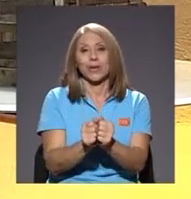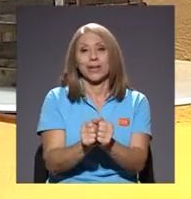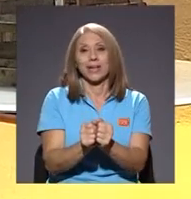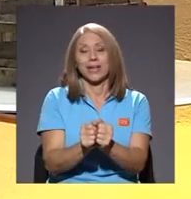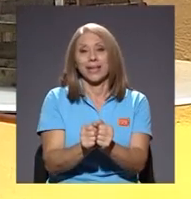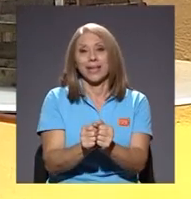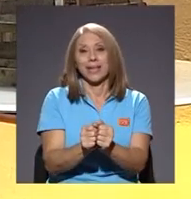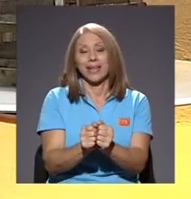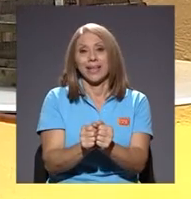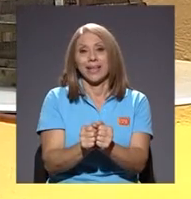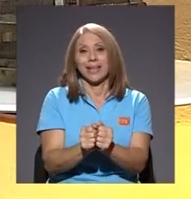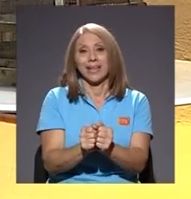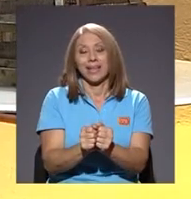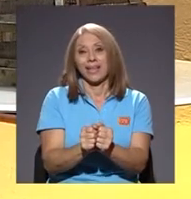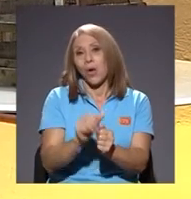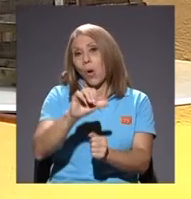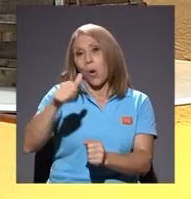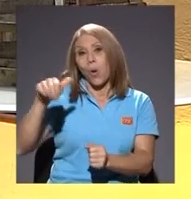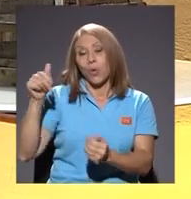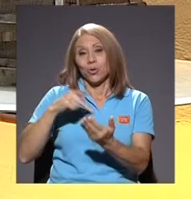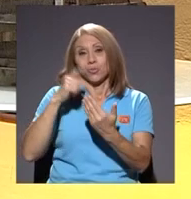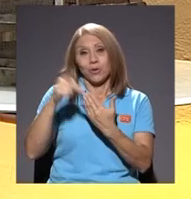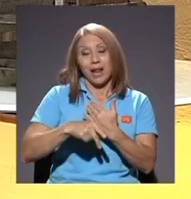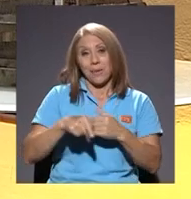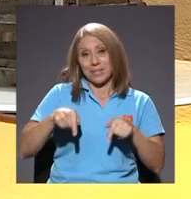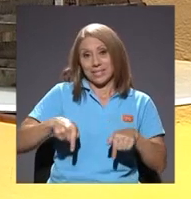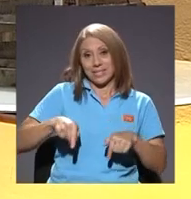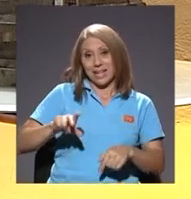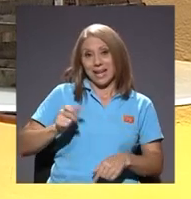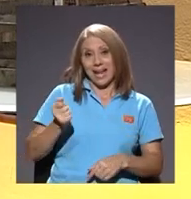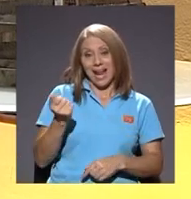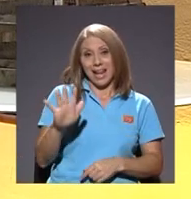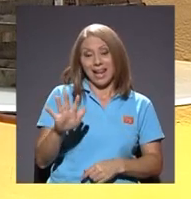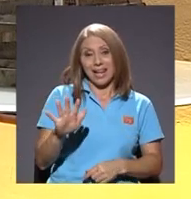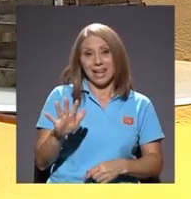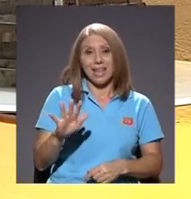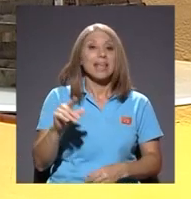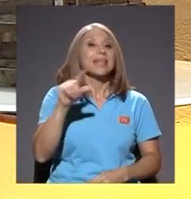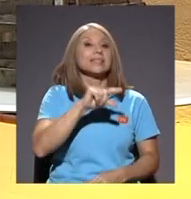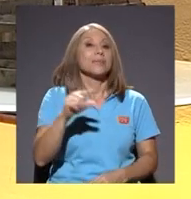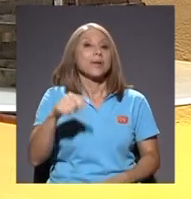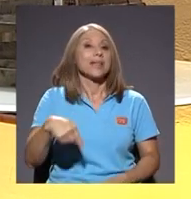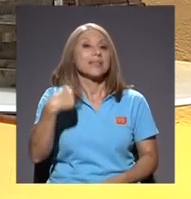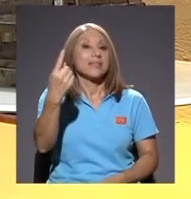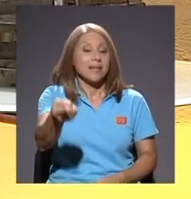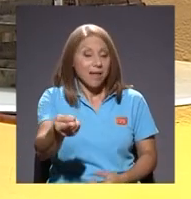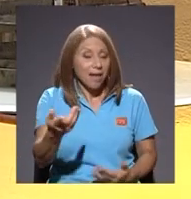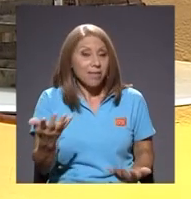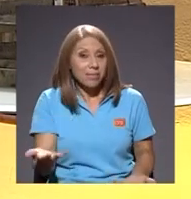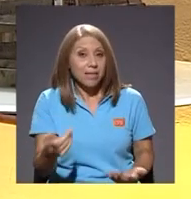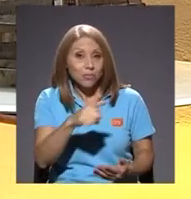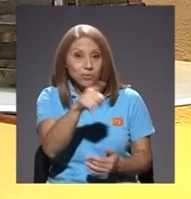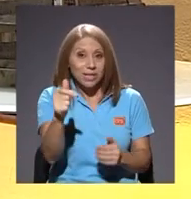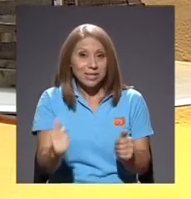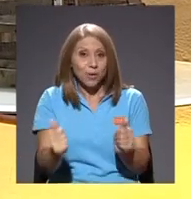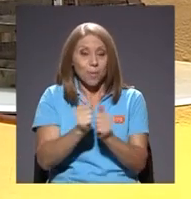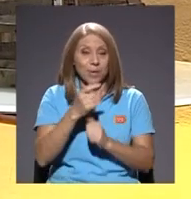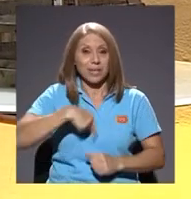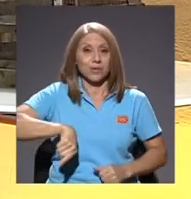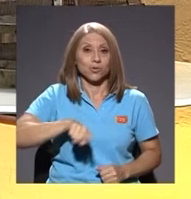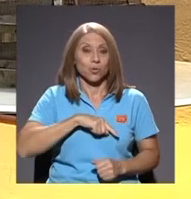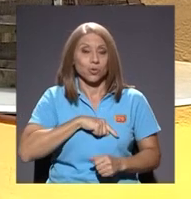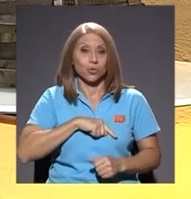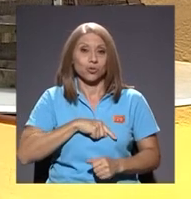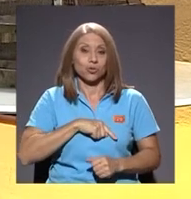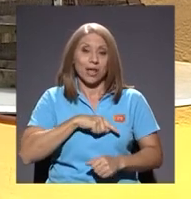con los otros programas del canal y que la semana entrante si lo tienen a bien nos acompañen en los